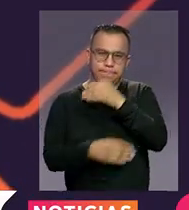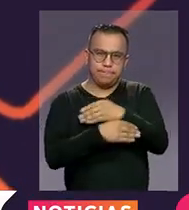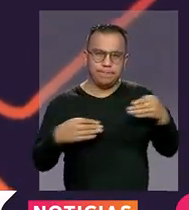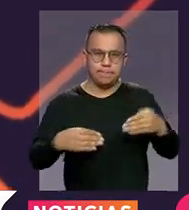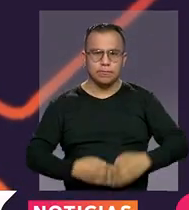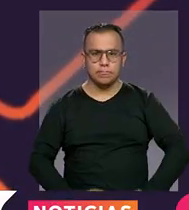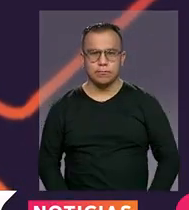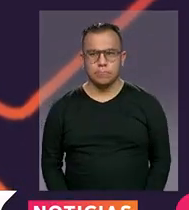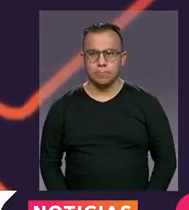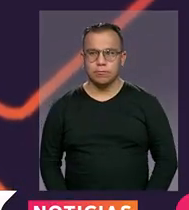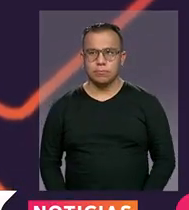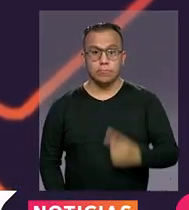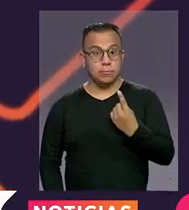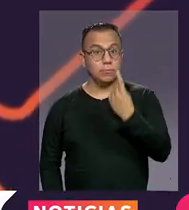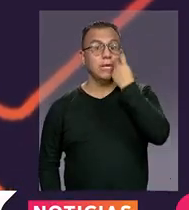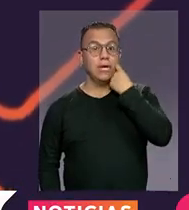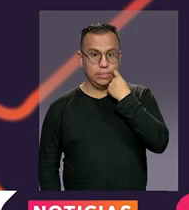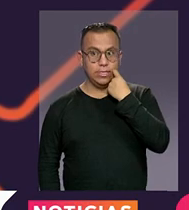niños. Ayer